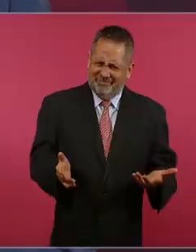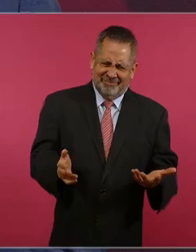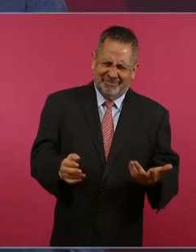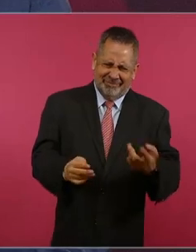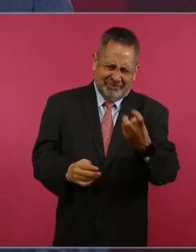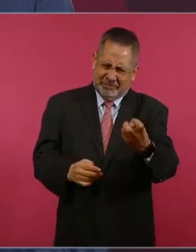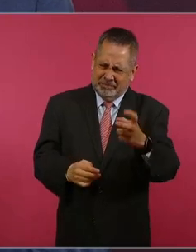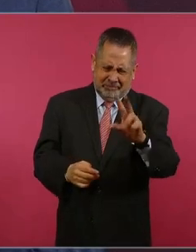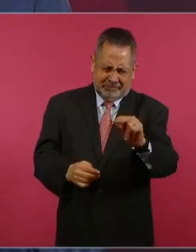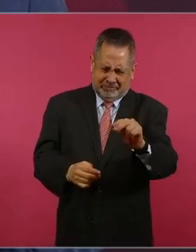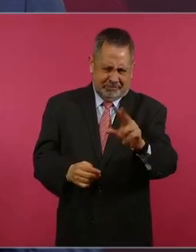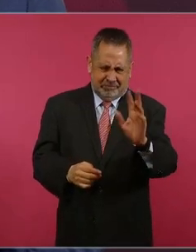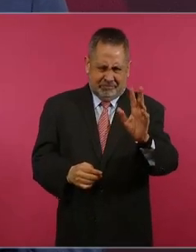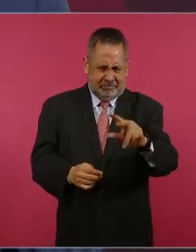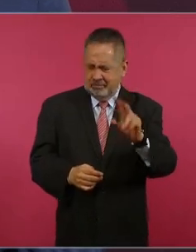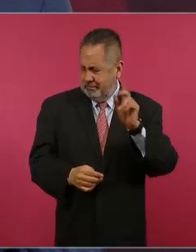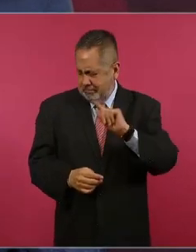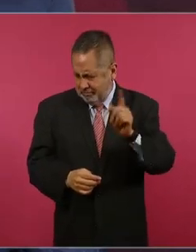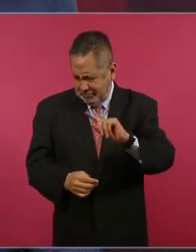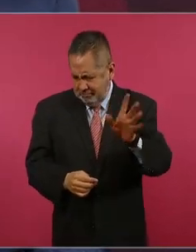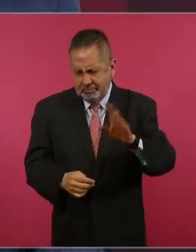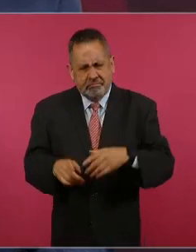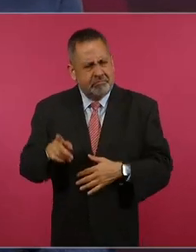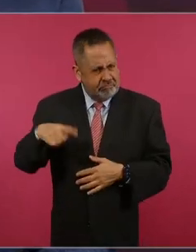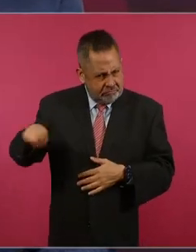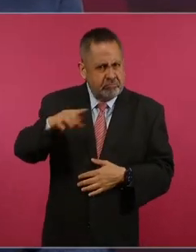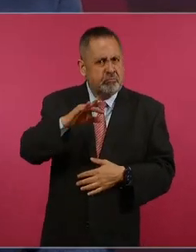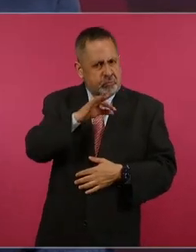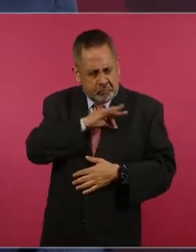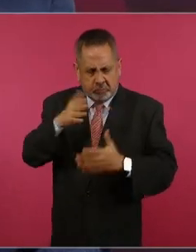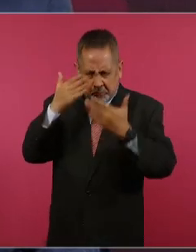comprender, y